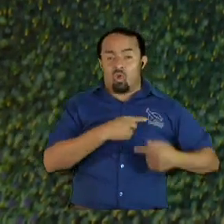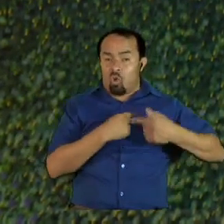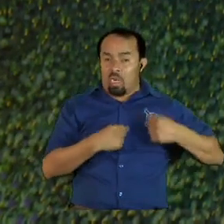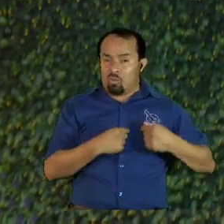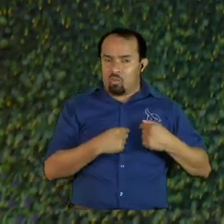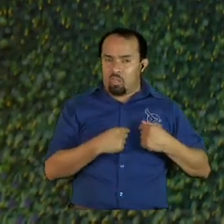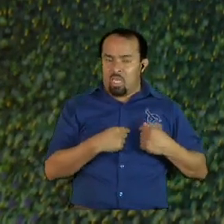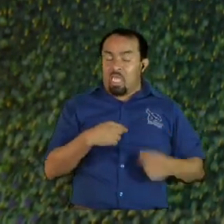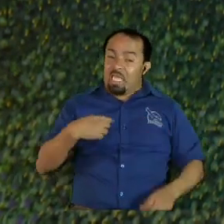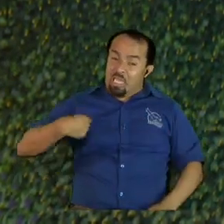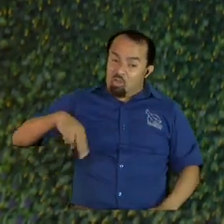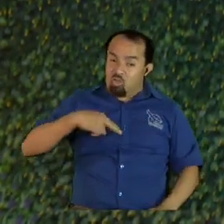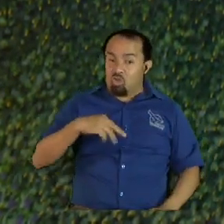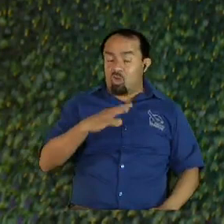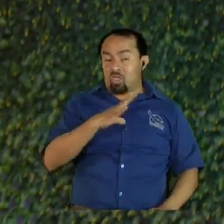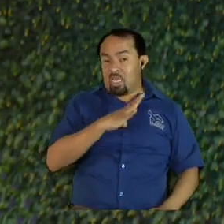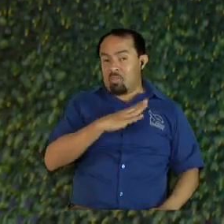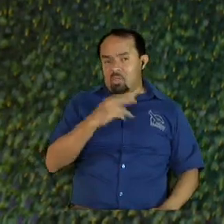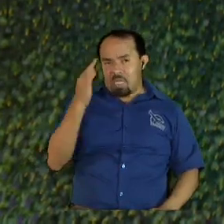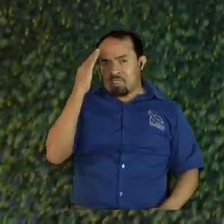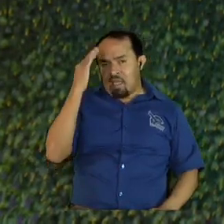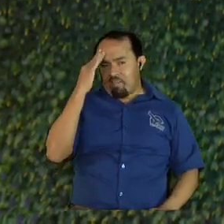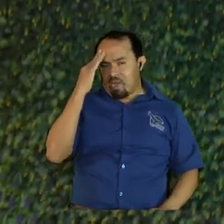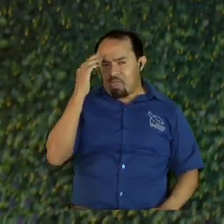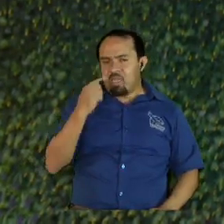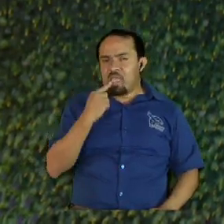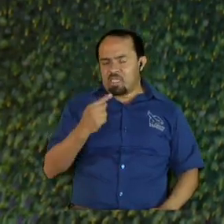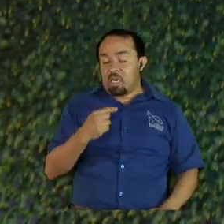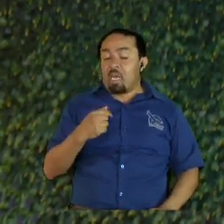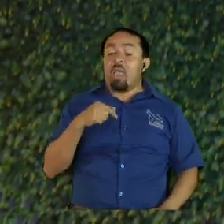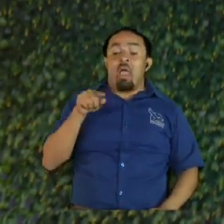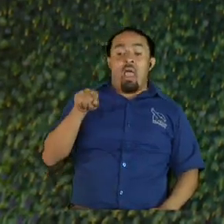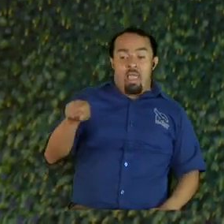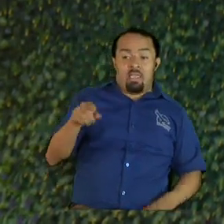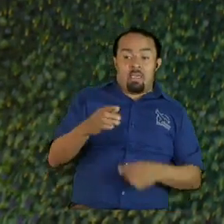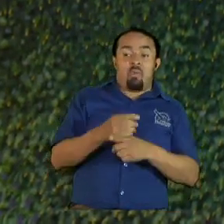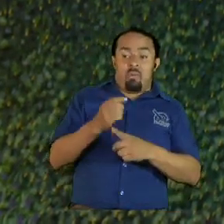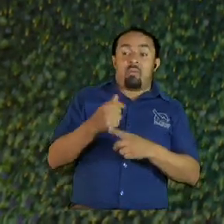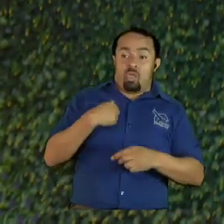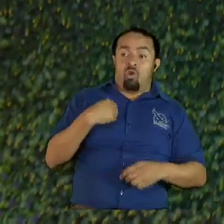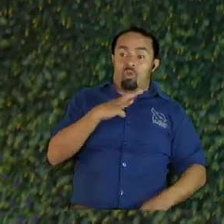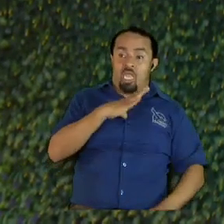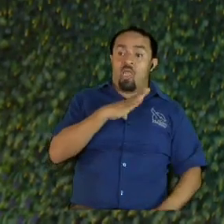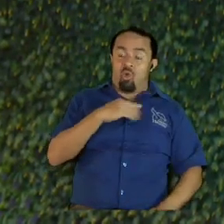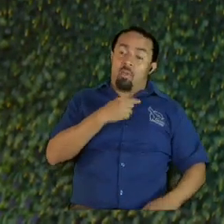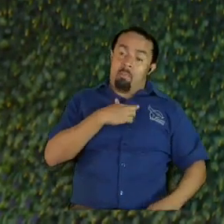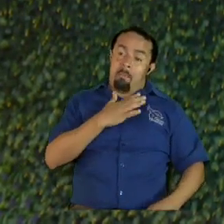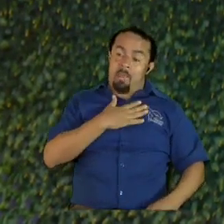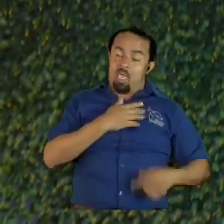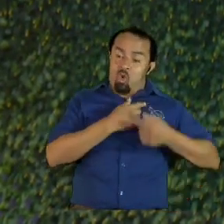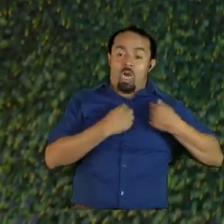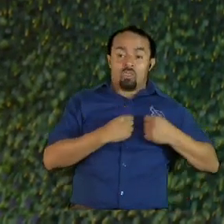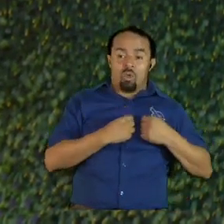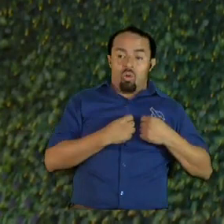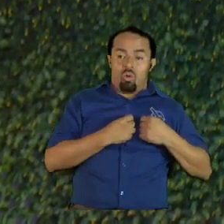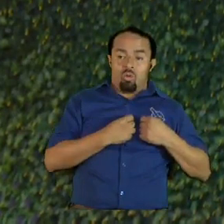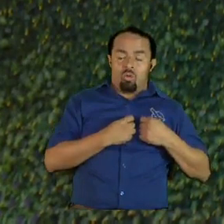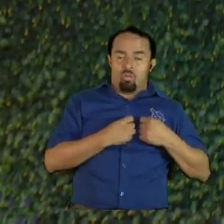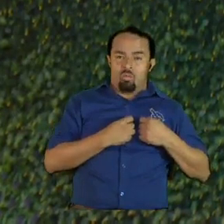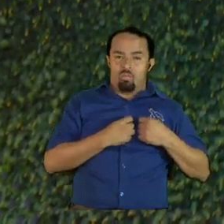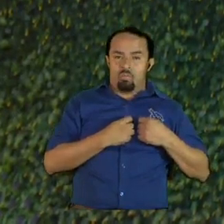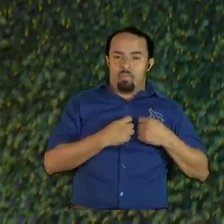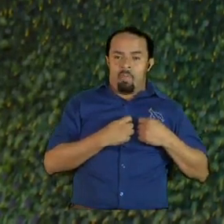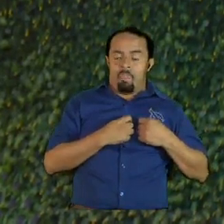la debemos de identificar y decir, esta situación la tengo yo. Esa situación del corazón que es parte